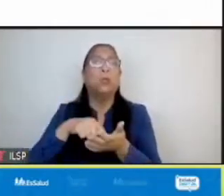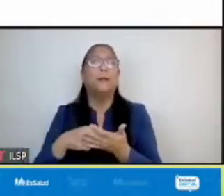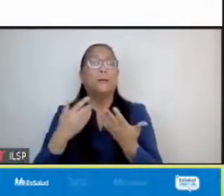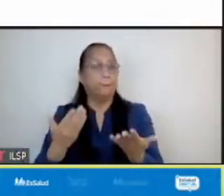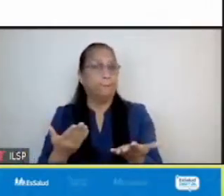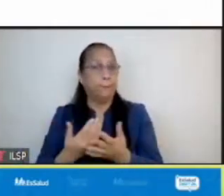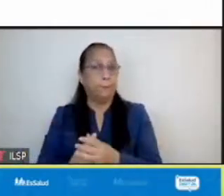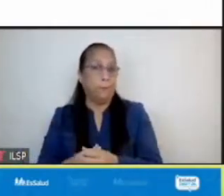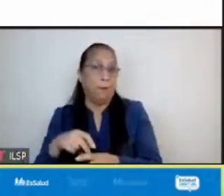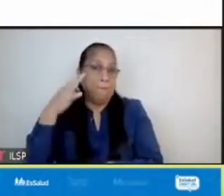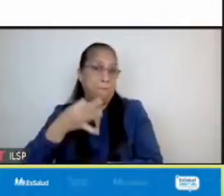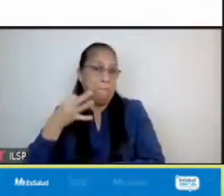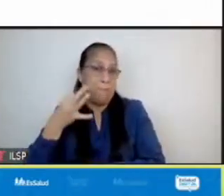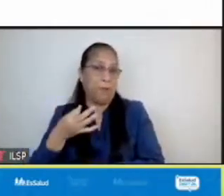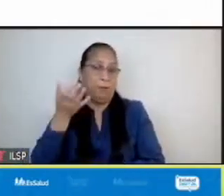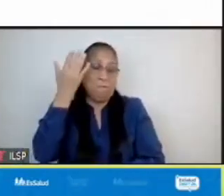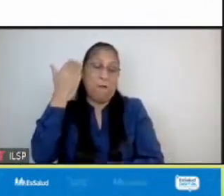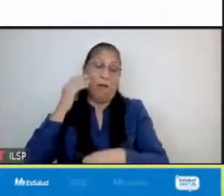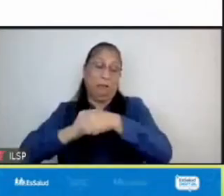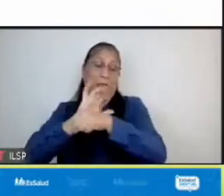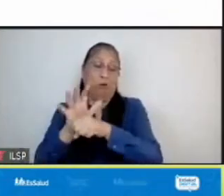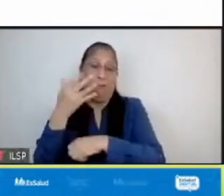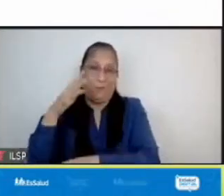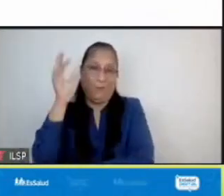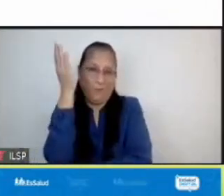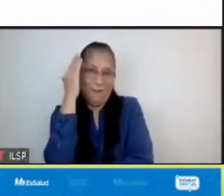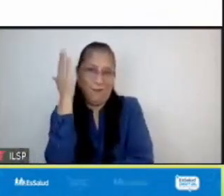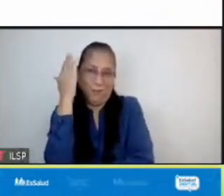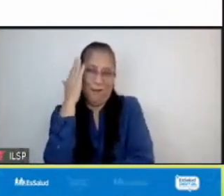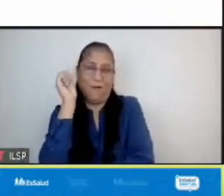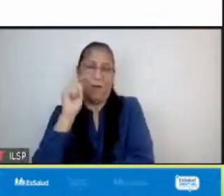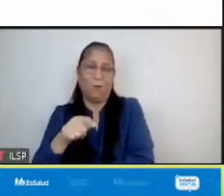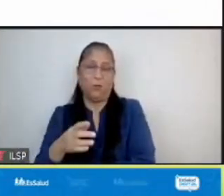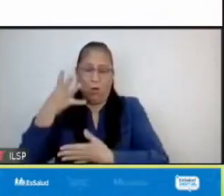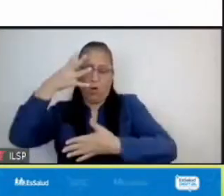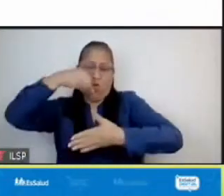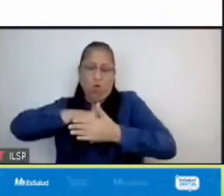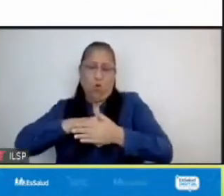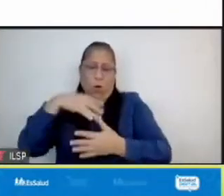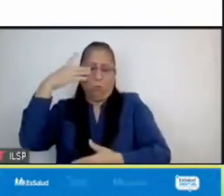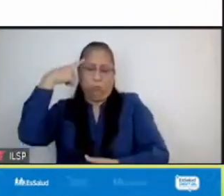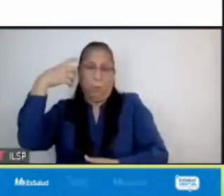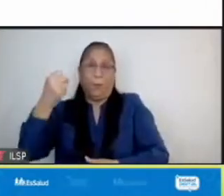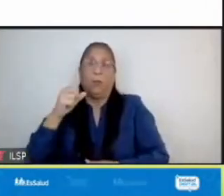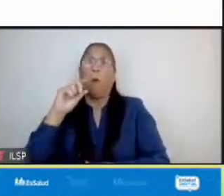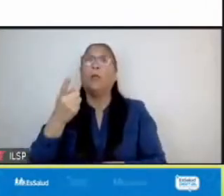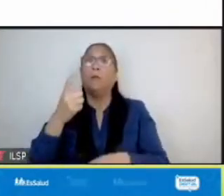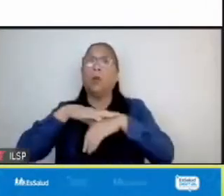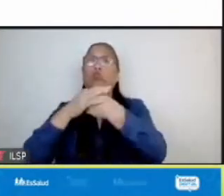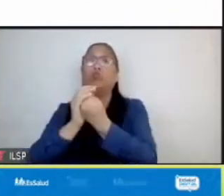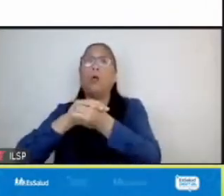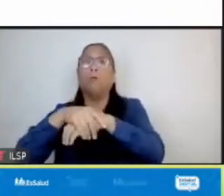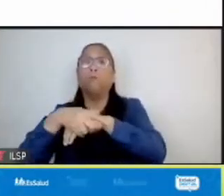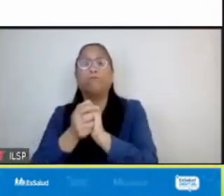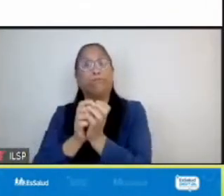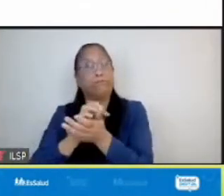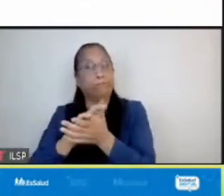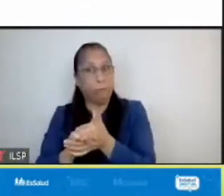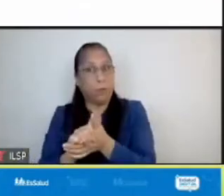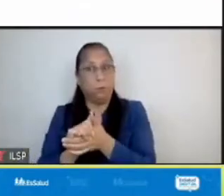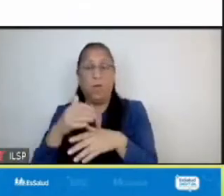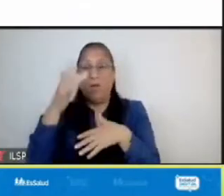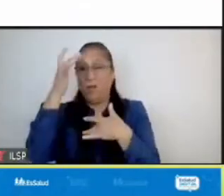lógica, y además ya con todo lo que hemos pasado del COVID, ya debe estar dentro de uno esto, es el lavado de manos. La infección,